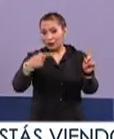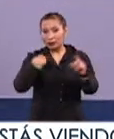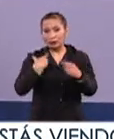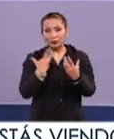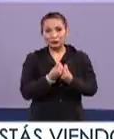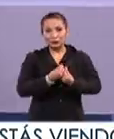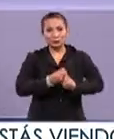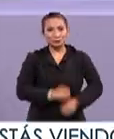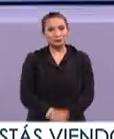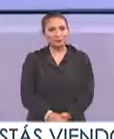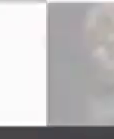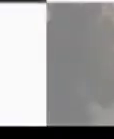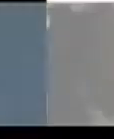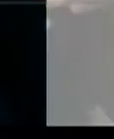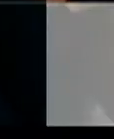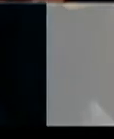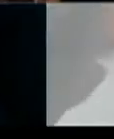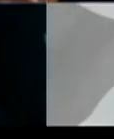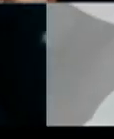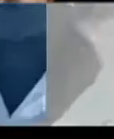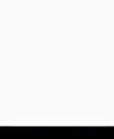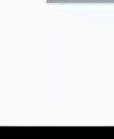conmigo.